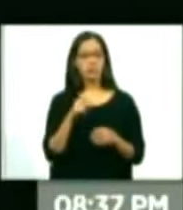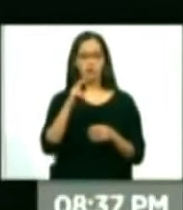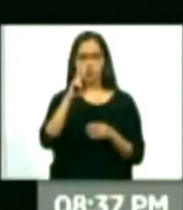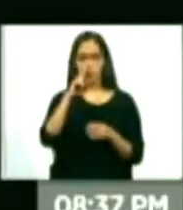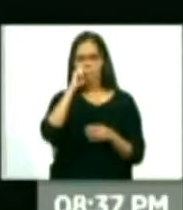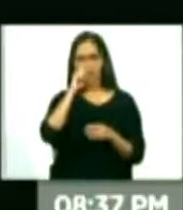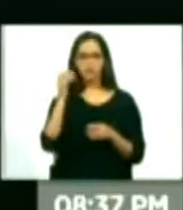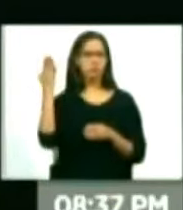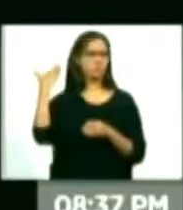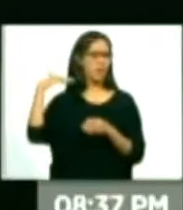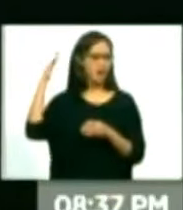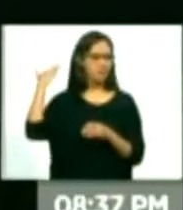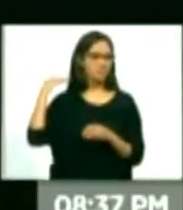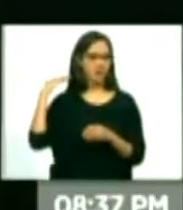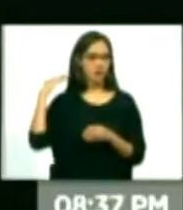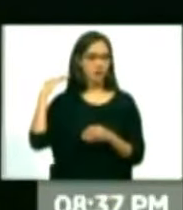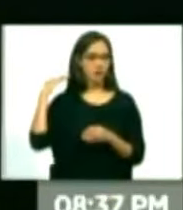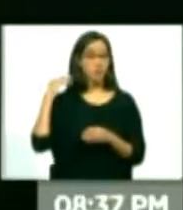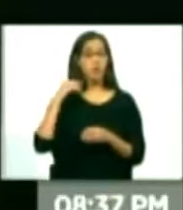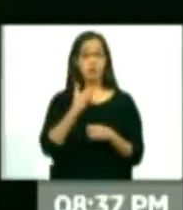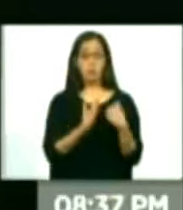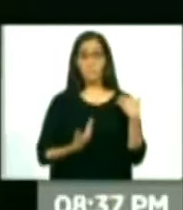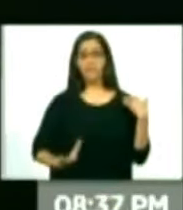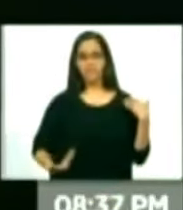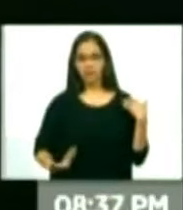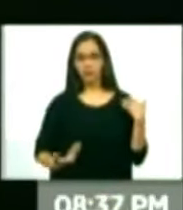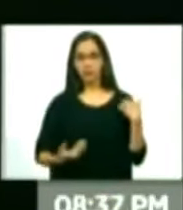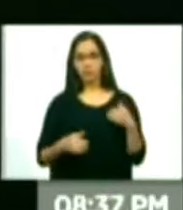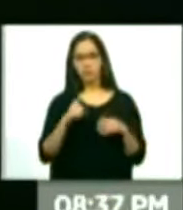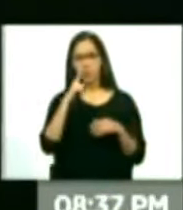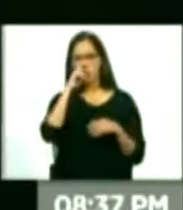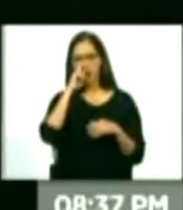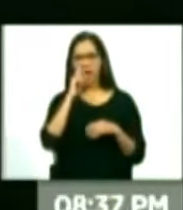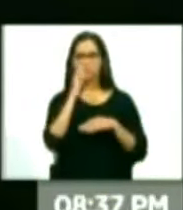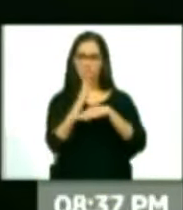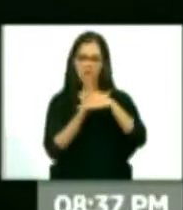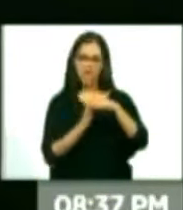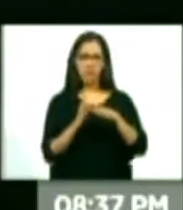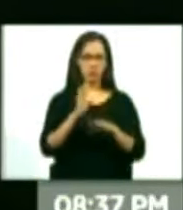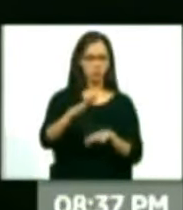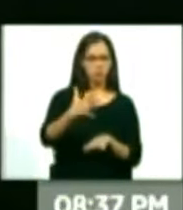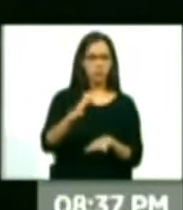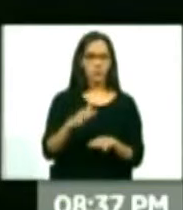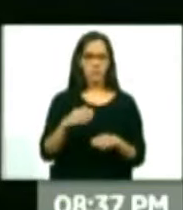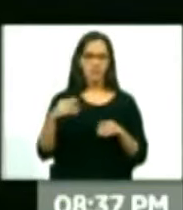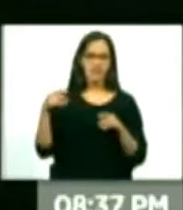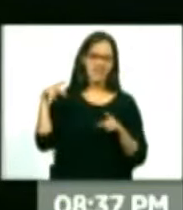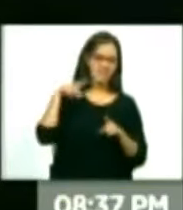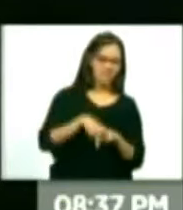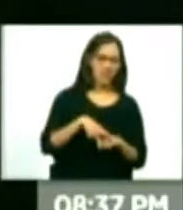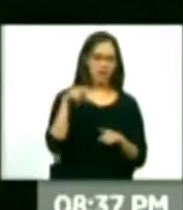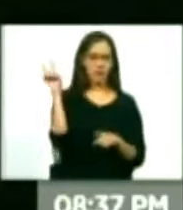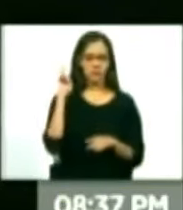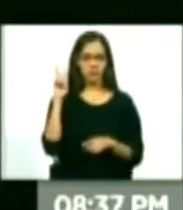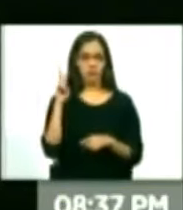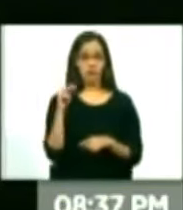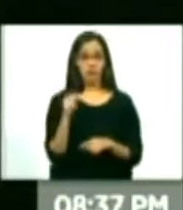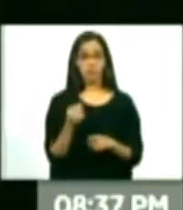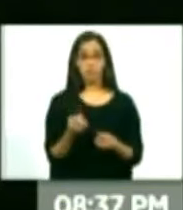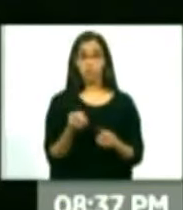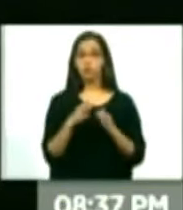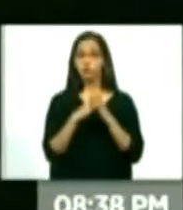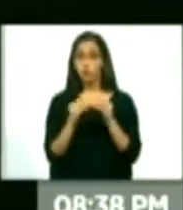atrás, los presidentes que había, 1 año y medio quizás, atacando a Venezuela, todos han ido